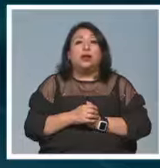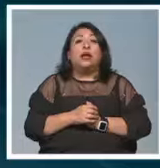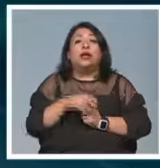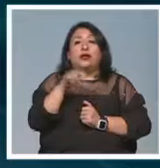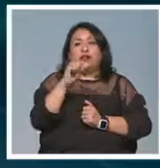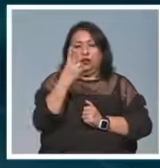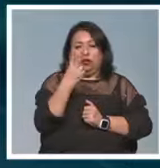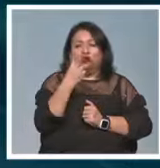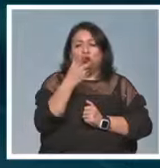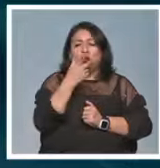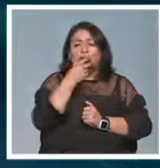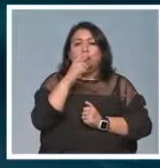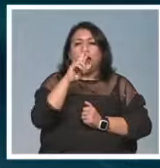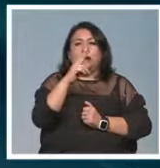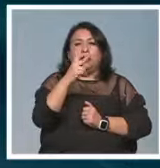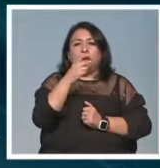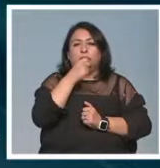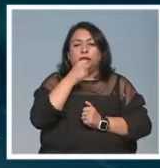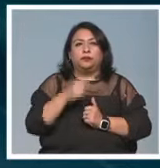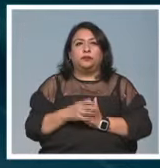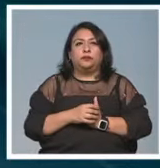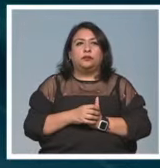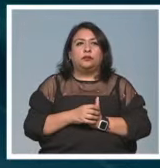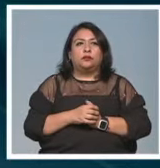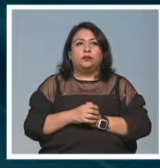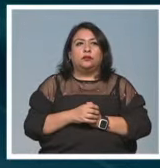Para Noticias 22, Rodrigo Peredo.